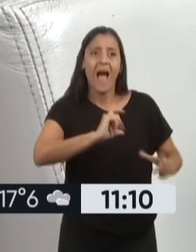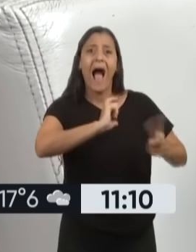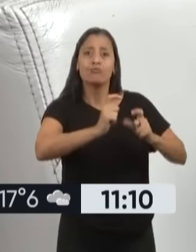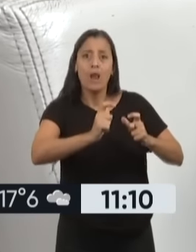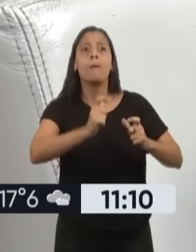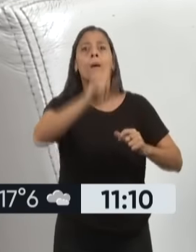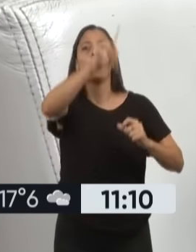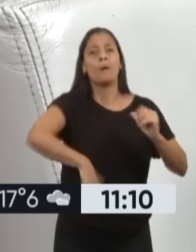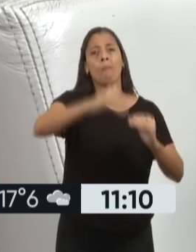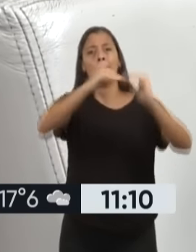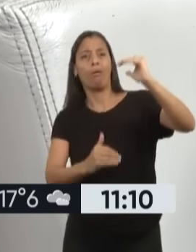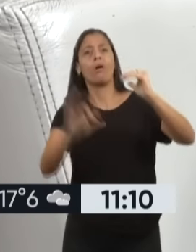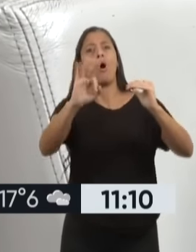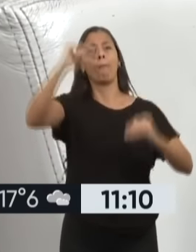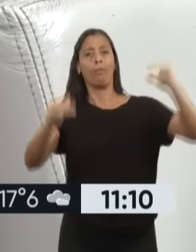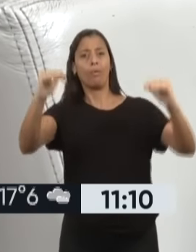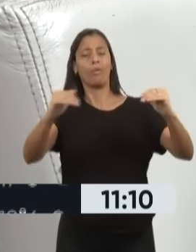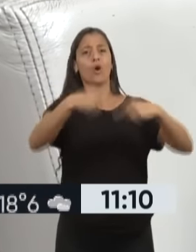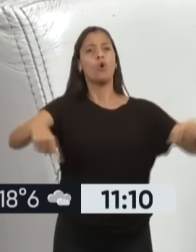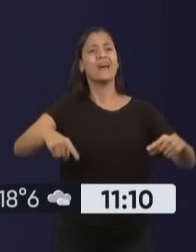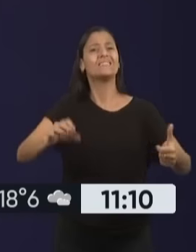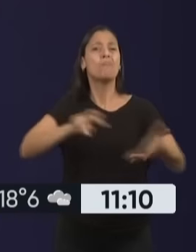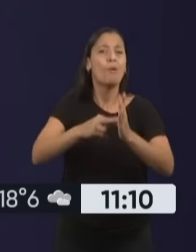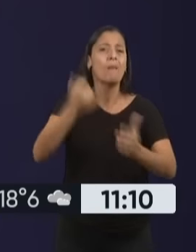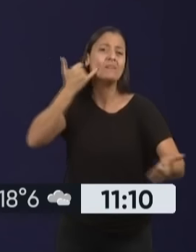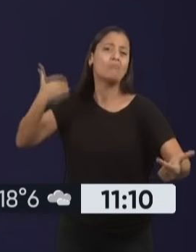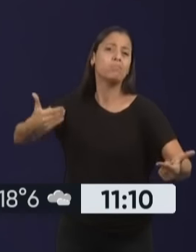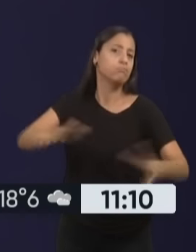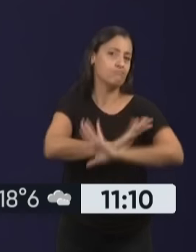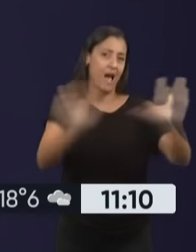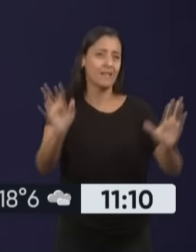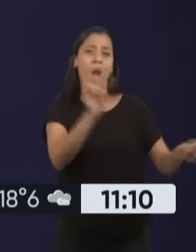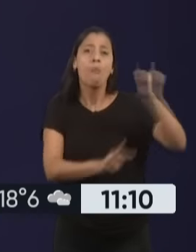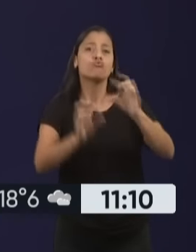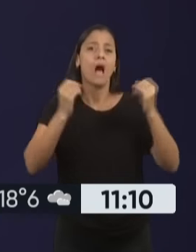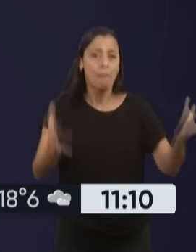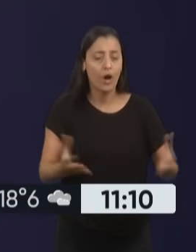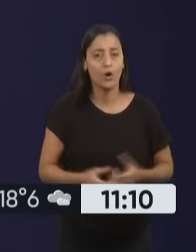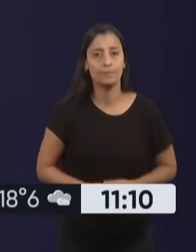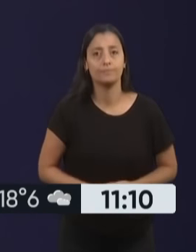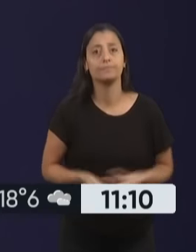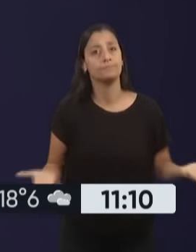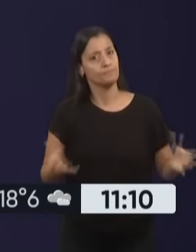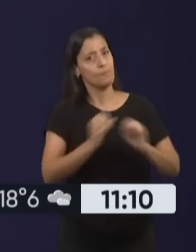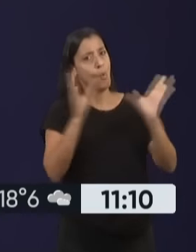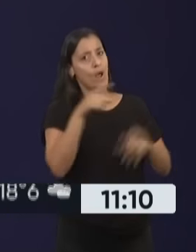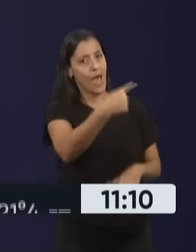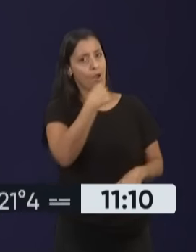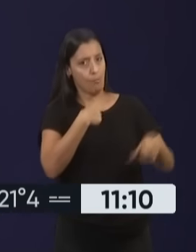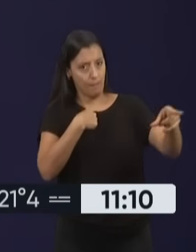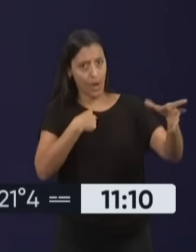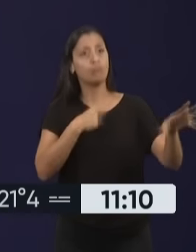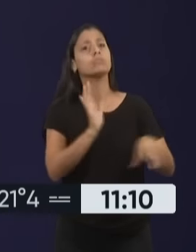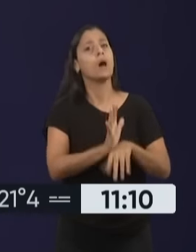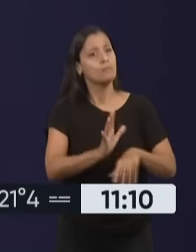asimetrías o esos problemas que se vienen arrastrando bueno está clar no por favor está claro que lo que planteas es